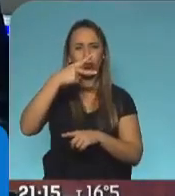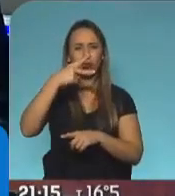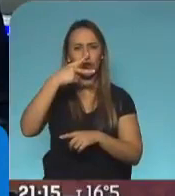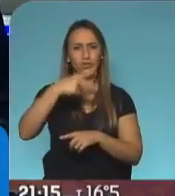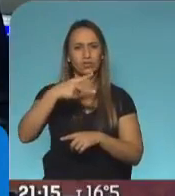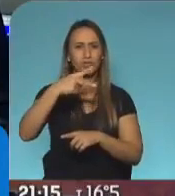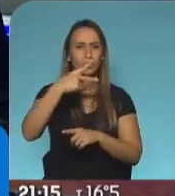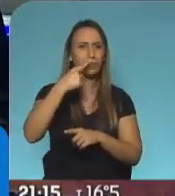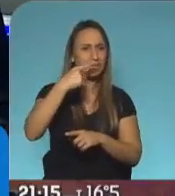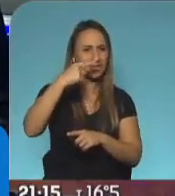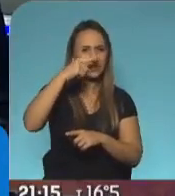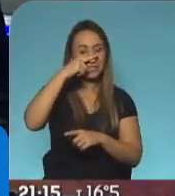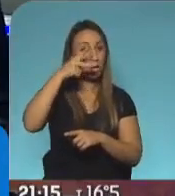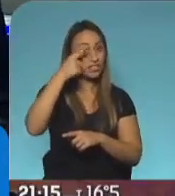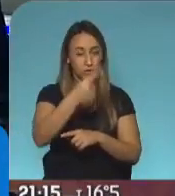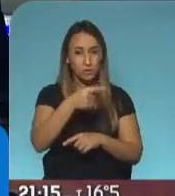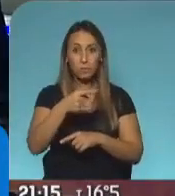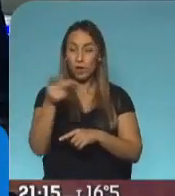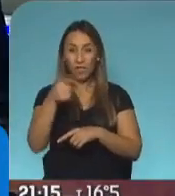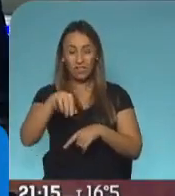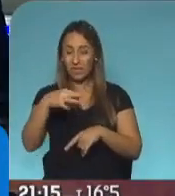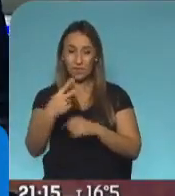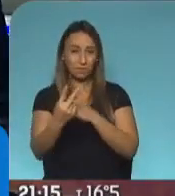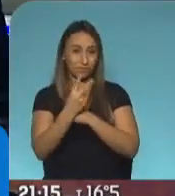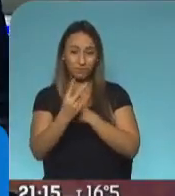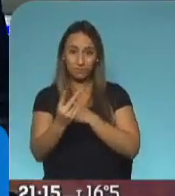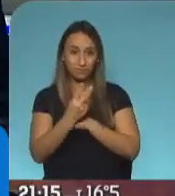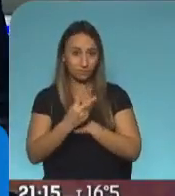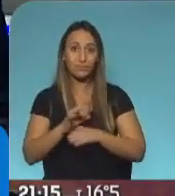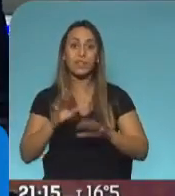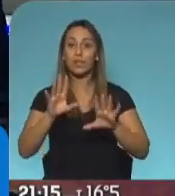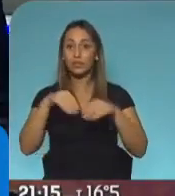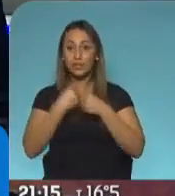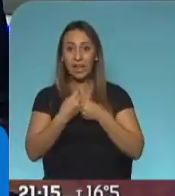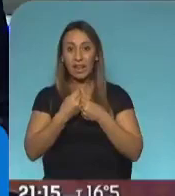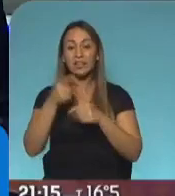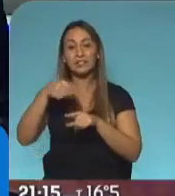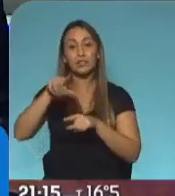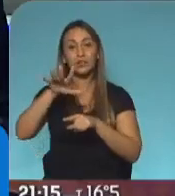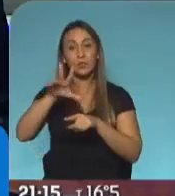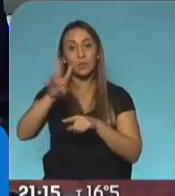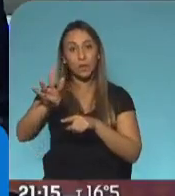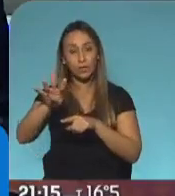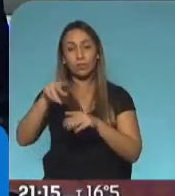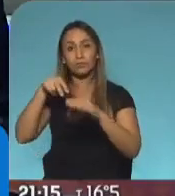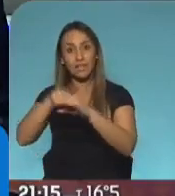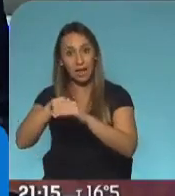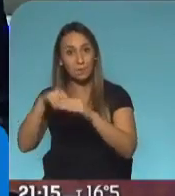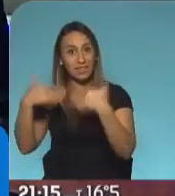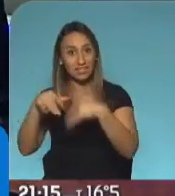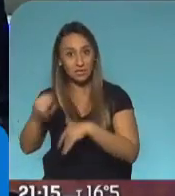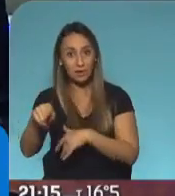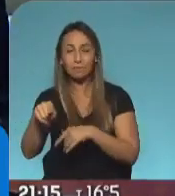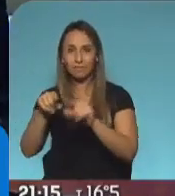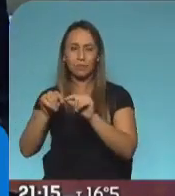que tienen que estar que están activos 154 caso en terapia intensiva hace unos días decía que es un número como para